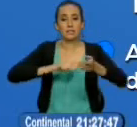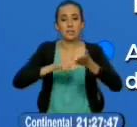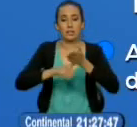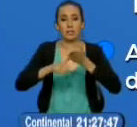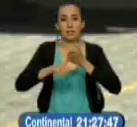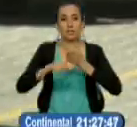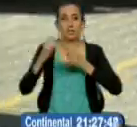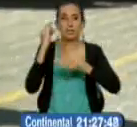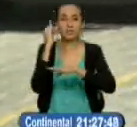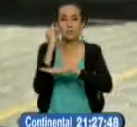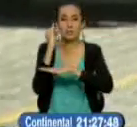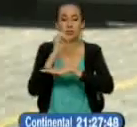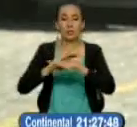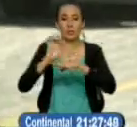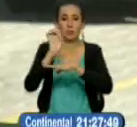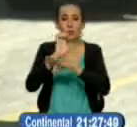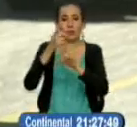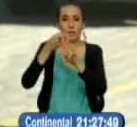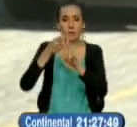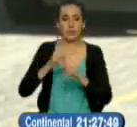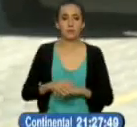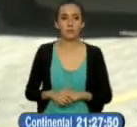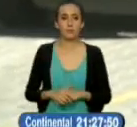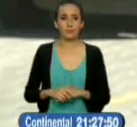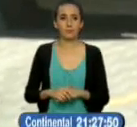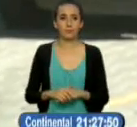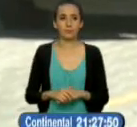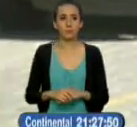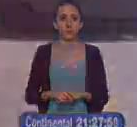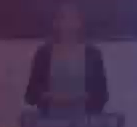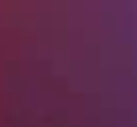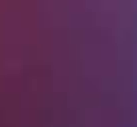de Industrias. Olga Velasco, Ecuador TV.